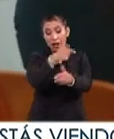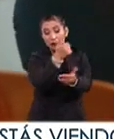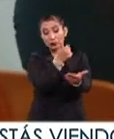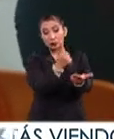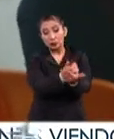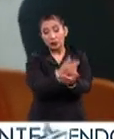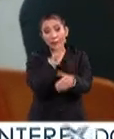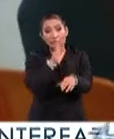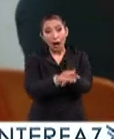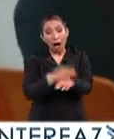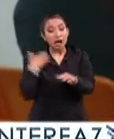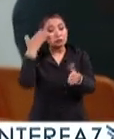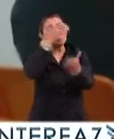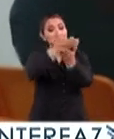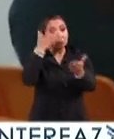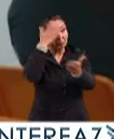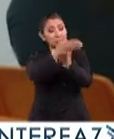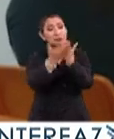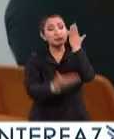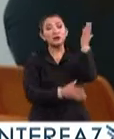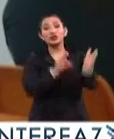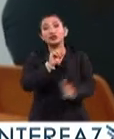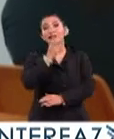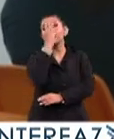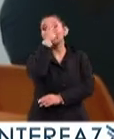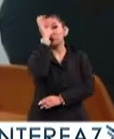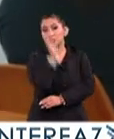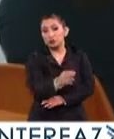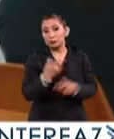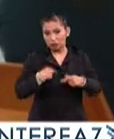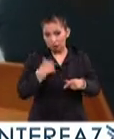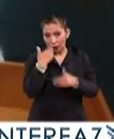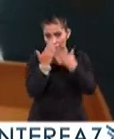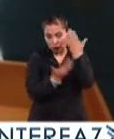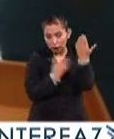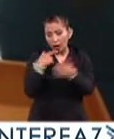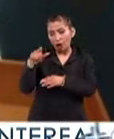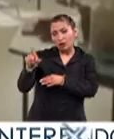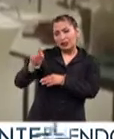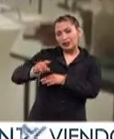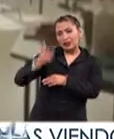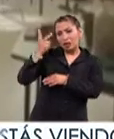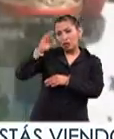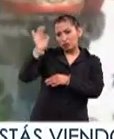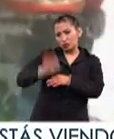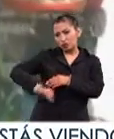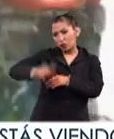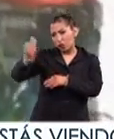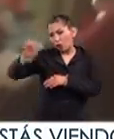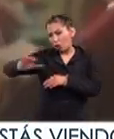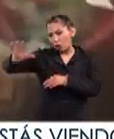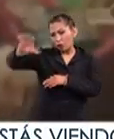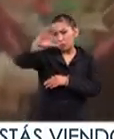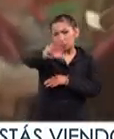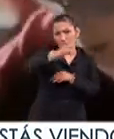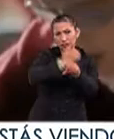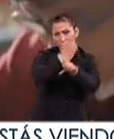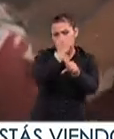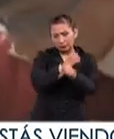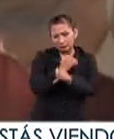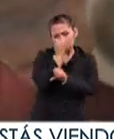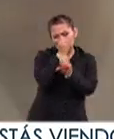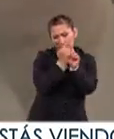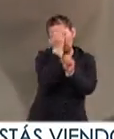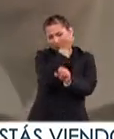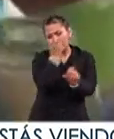mayor tasa de asistencia escolar de 83%. Comparado con el 72% del promedio nacional. El estudio